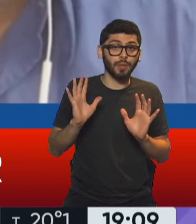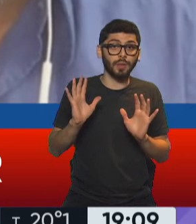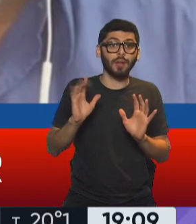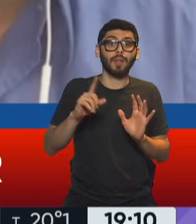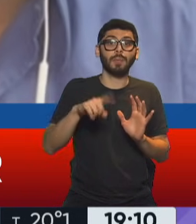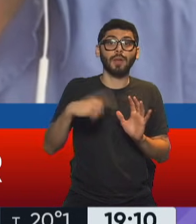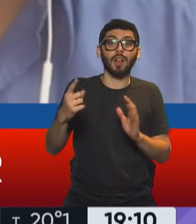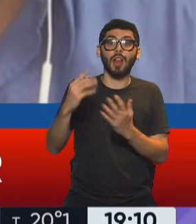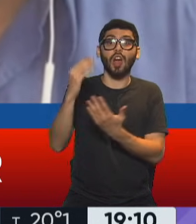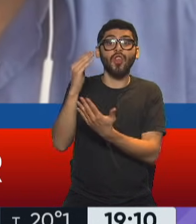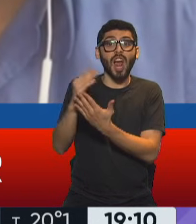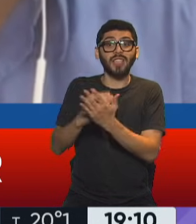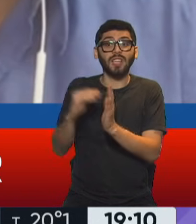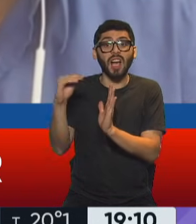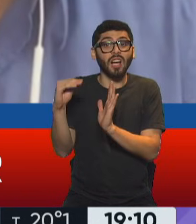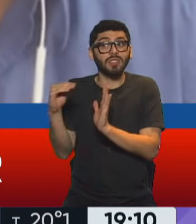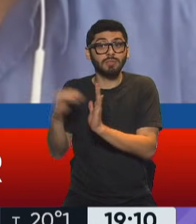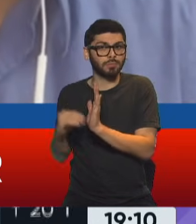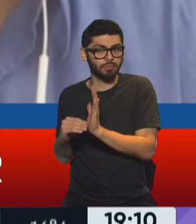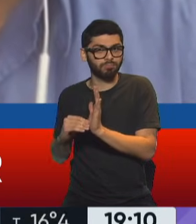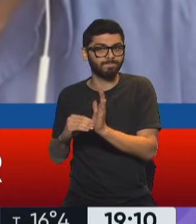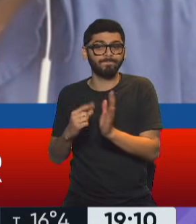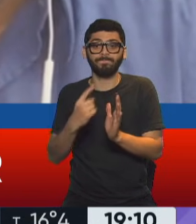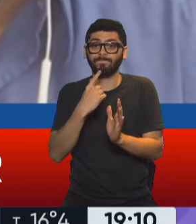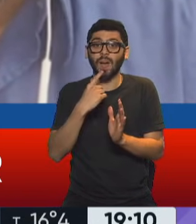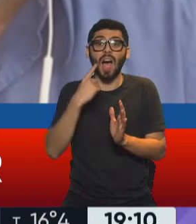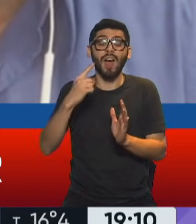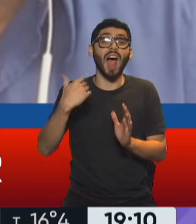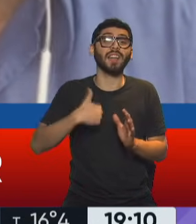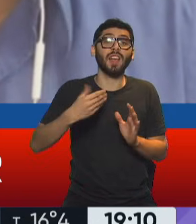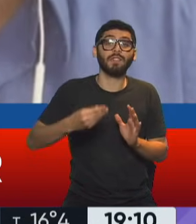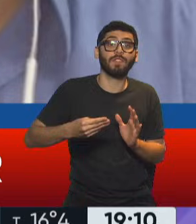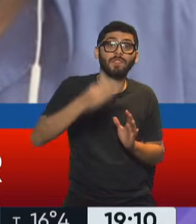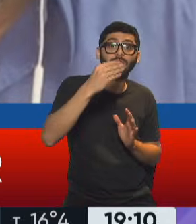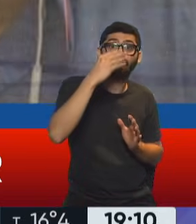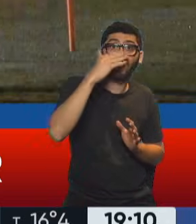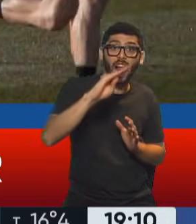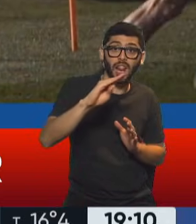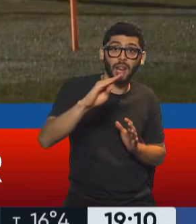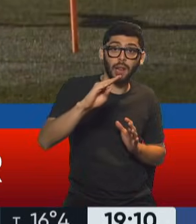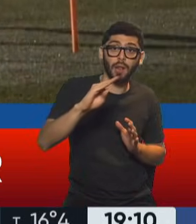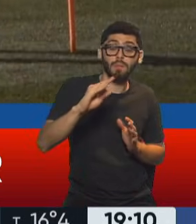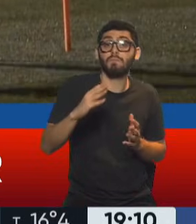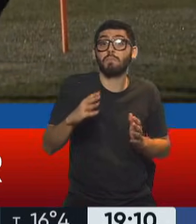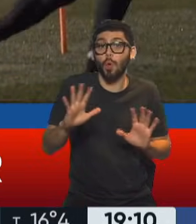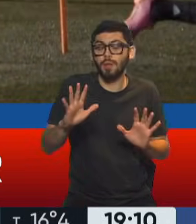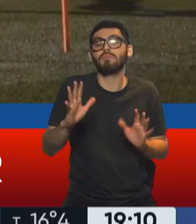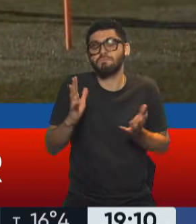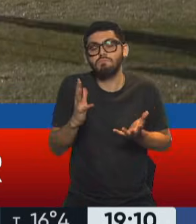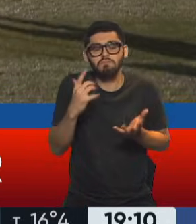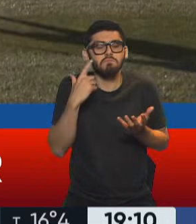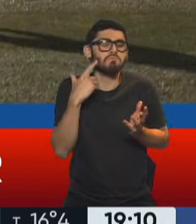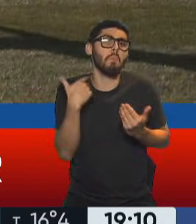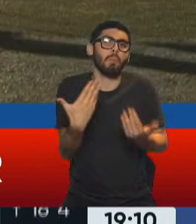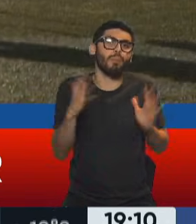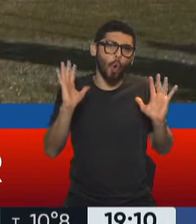lo van a ceder. Claro, hay que ver si primero si Argentina llega a la final, que es lo más probable, estamos en condiciones de